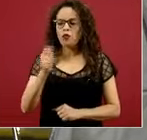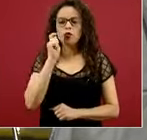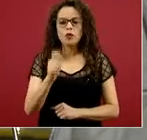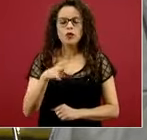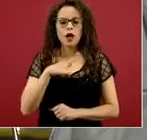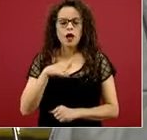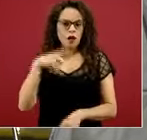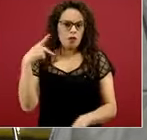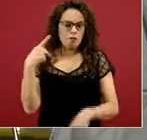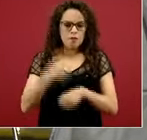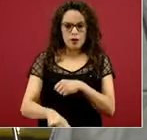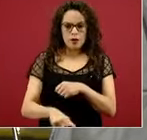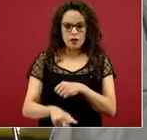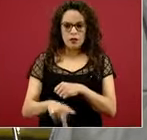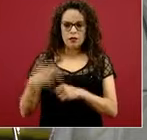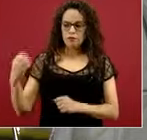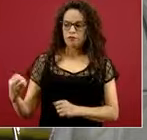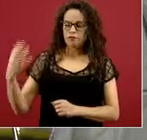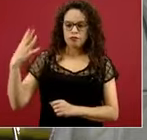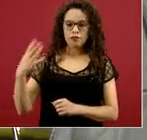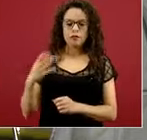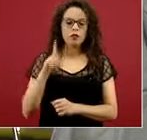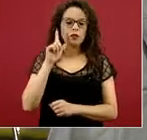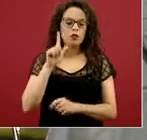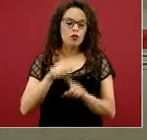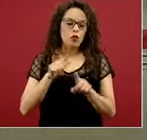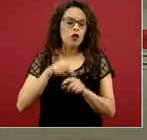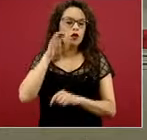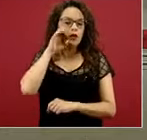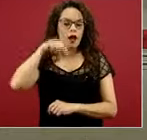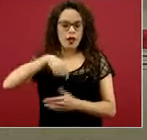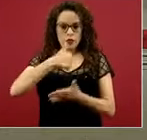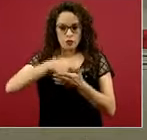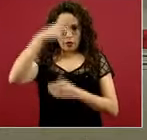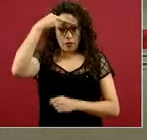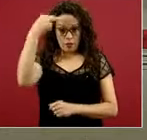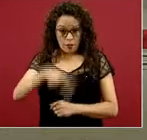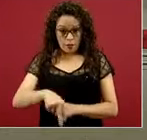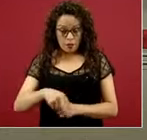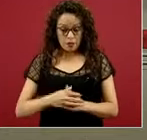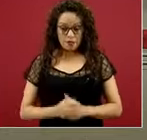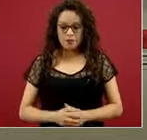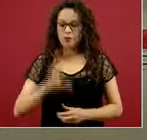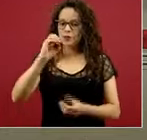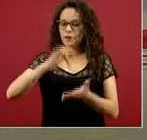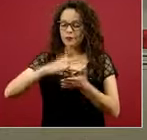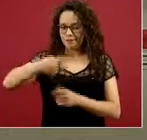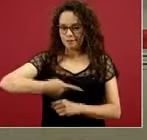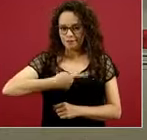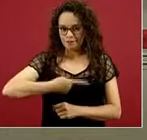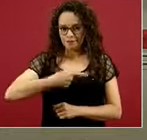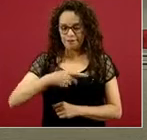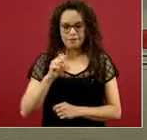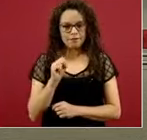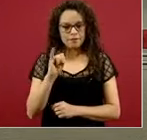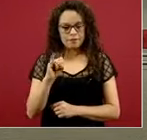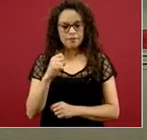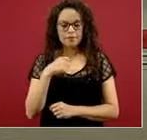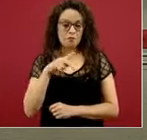en riesgo el color naranja de la Ciudad de México? Sí, gracias por la pregunta.